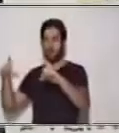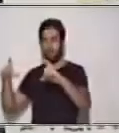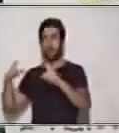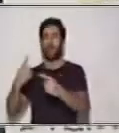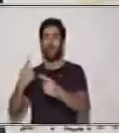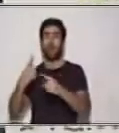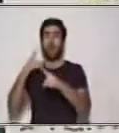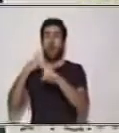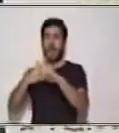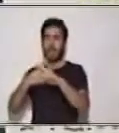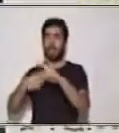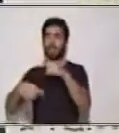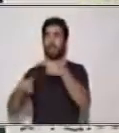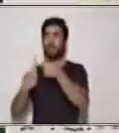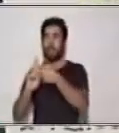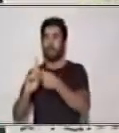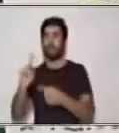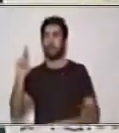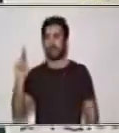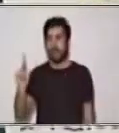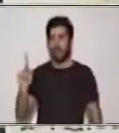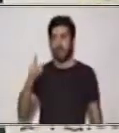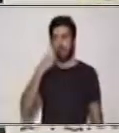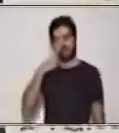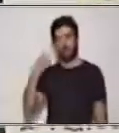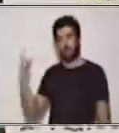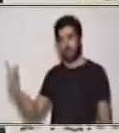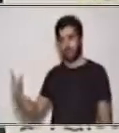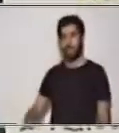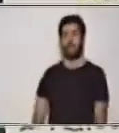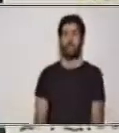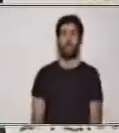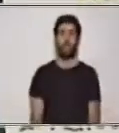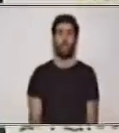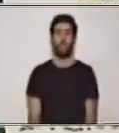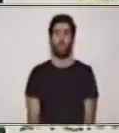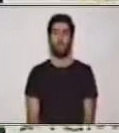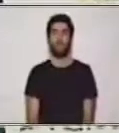por este término que aparece